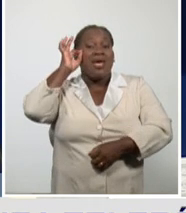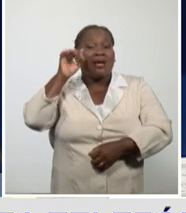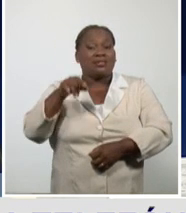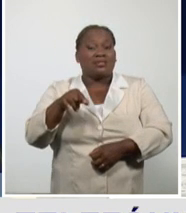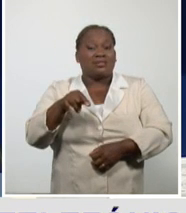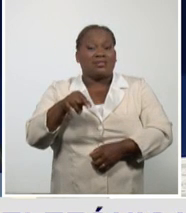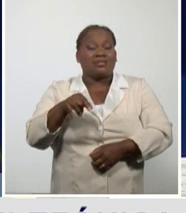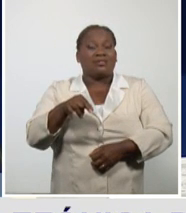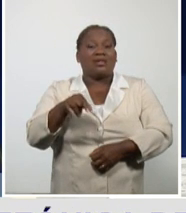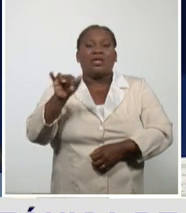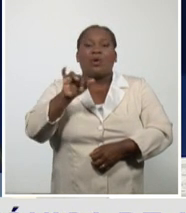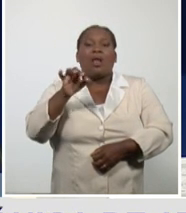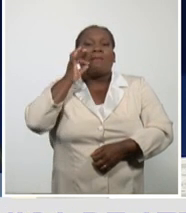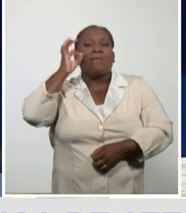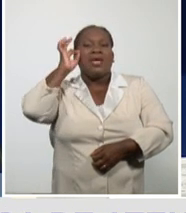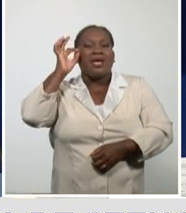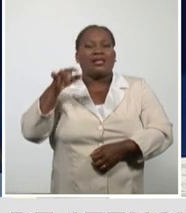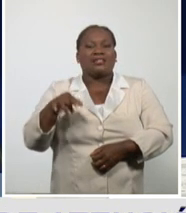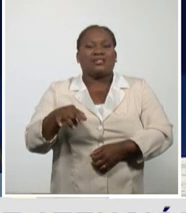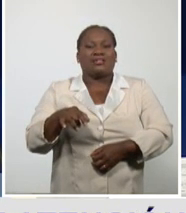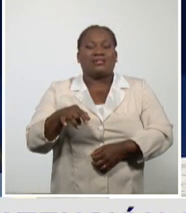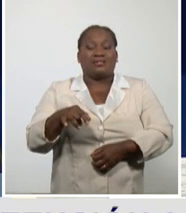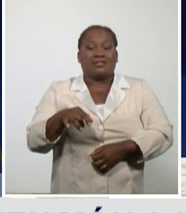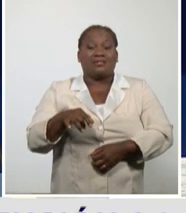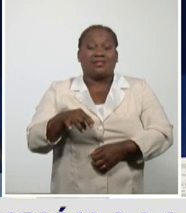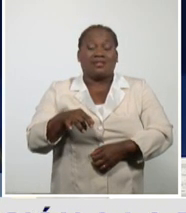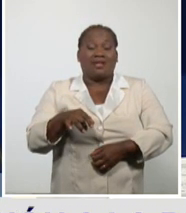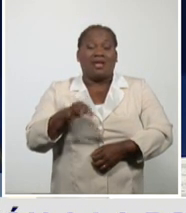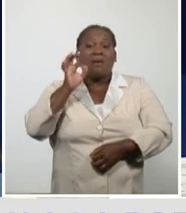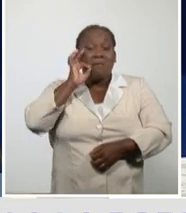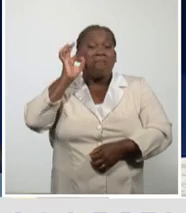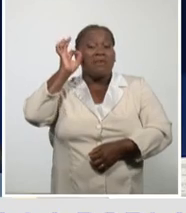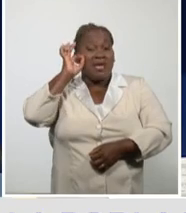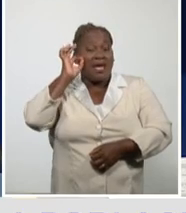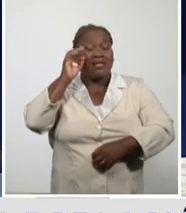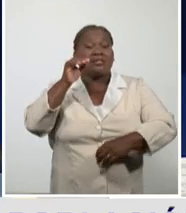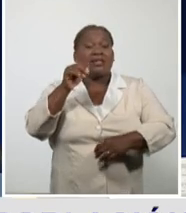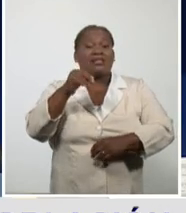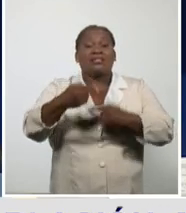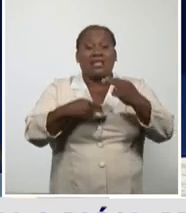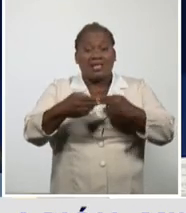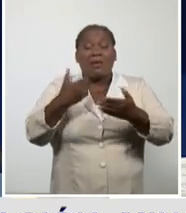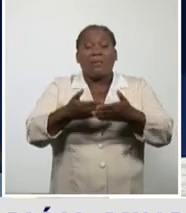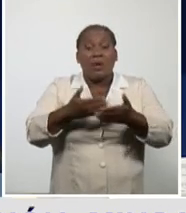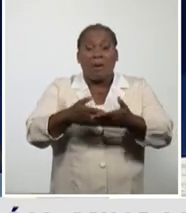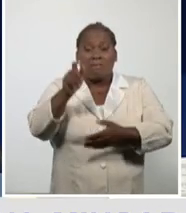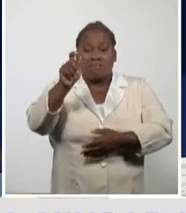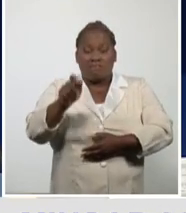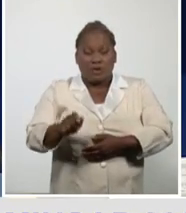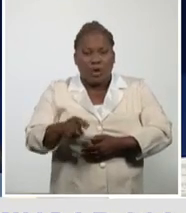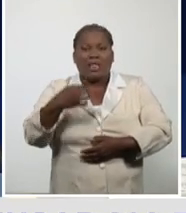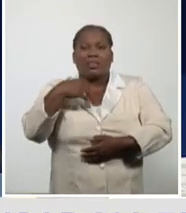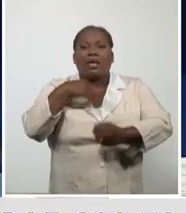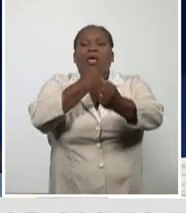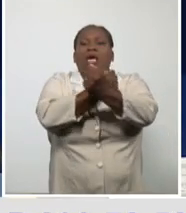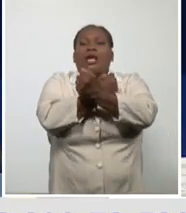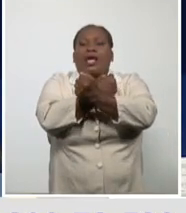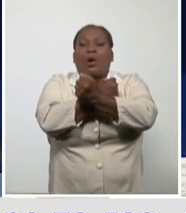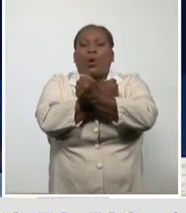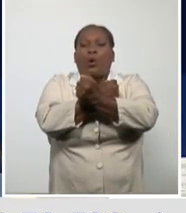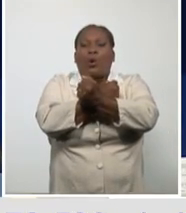igual que es el VIH, ¿no? El VIH se hace a personas que tienen una conducta de riesgo. En este caso no es